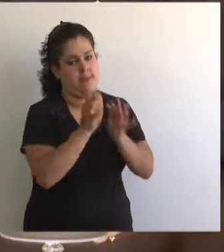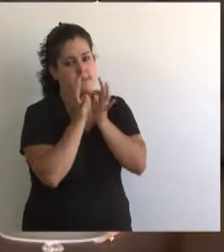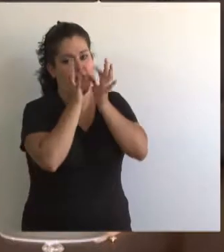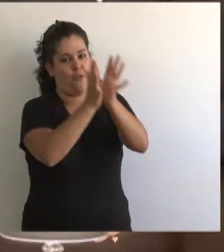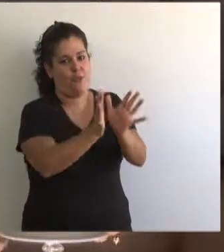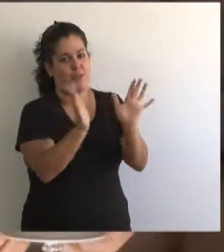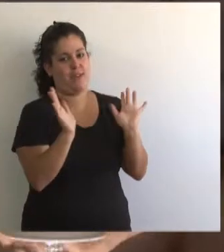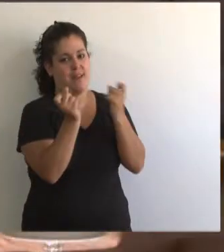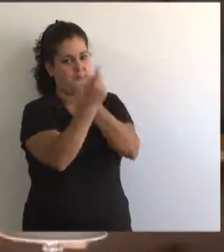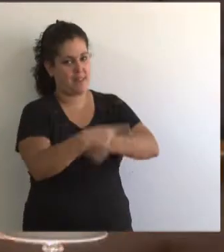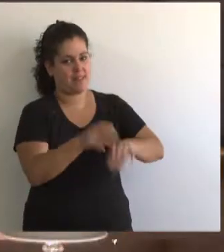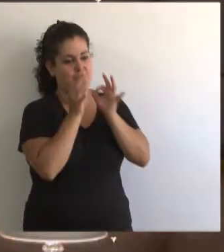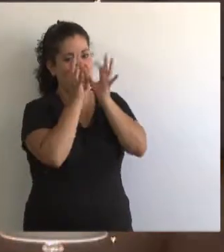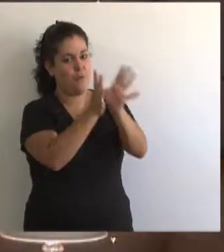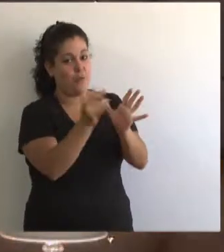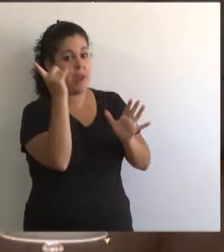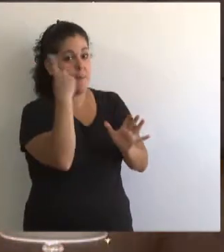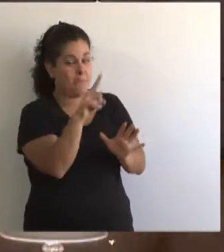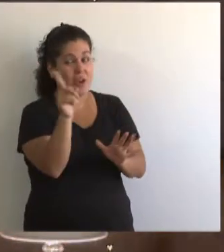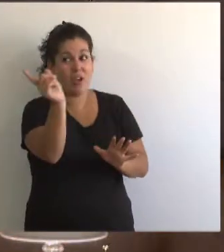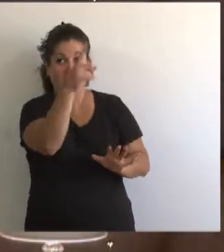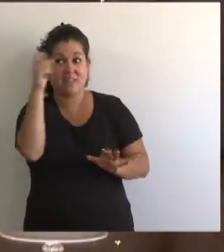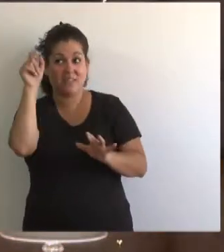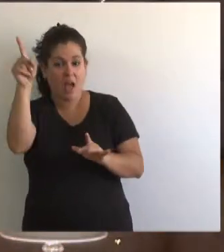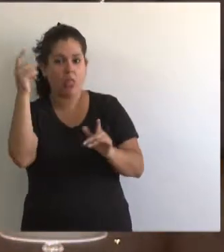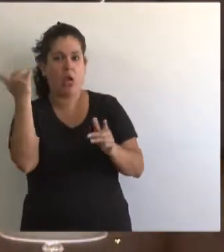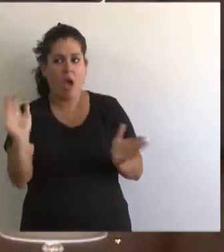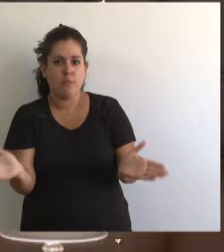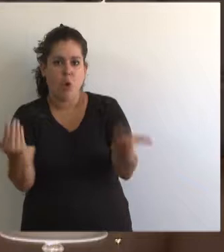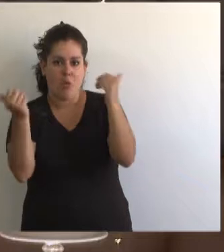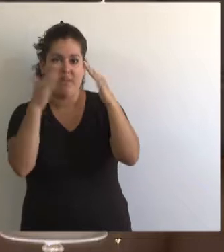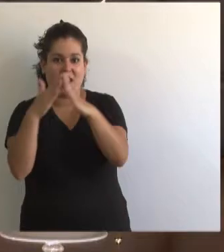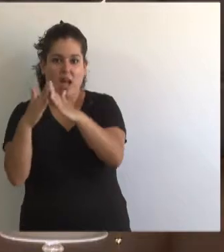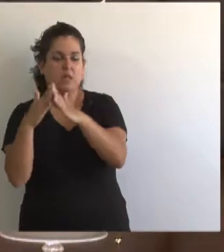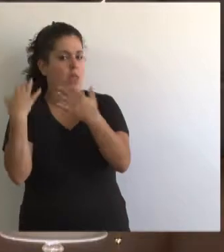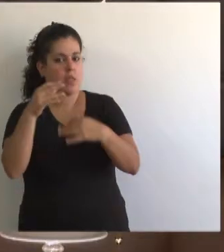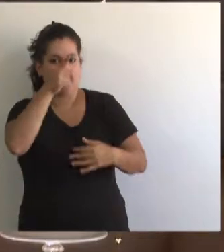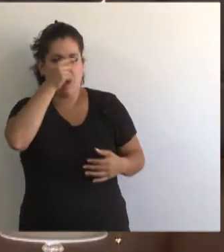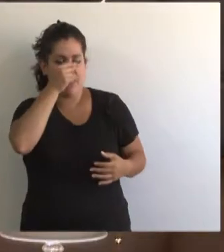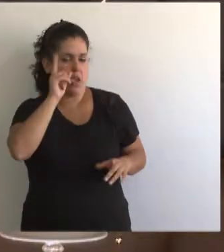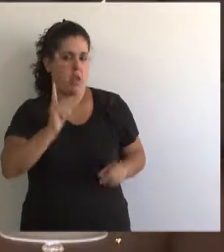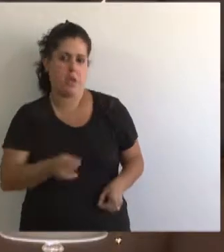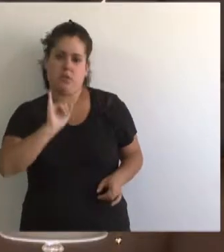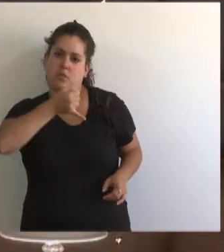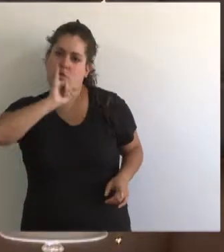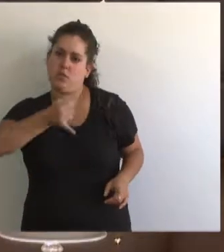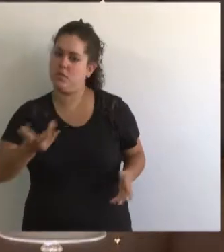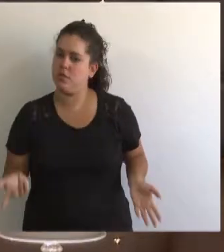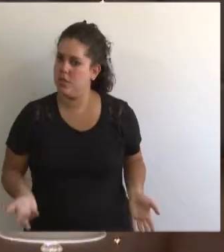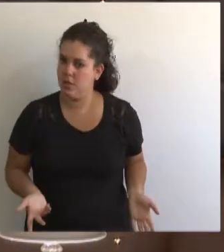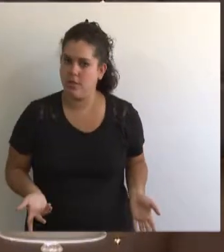privada utiliza el material que cada uno quiere, ¿no es cierto? Pero aquellas que promueve el Estado, que tengan un componente de